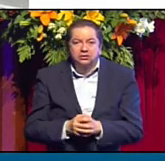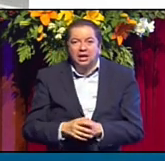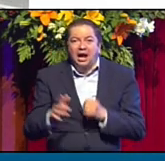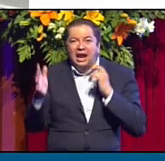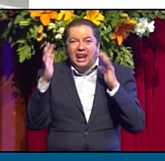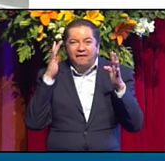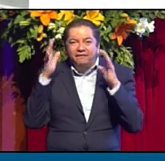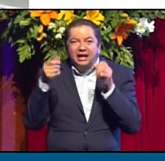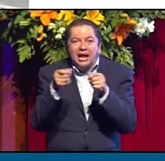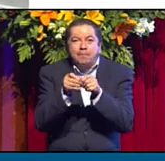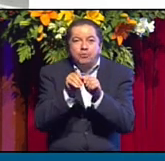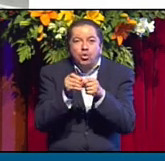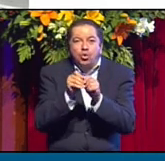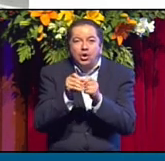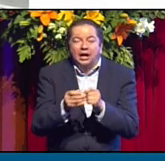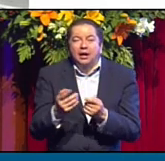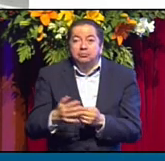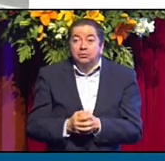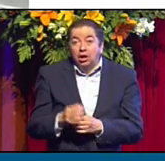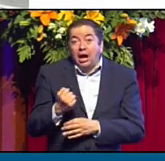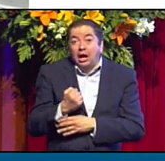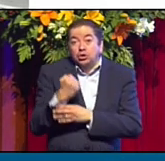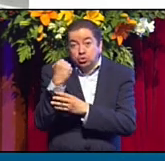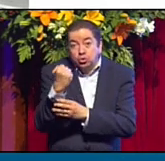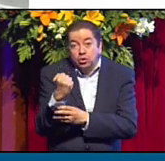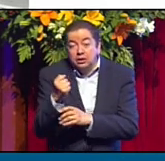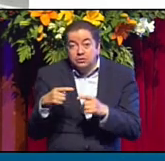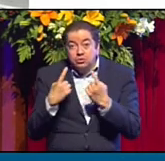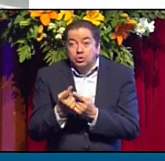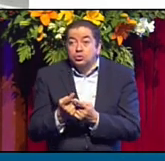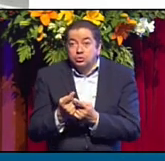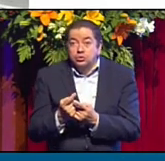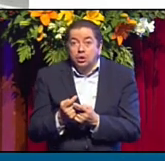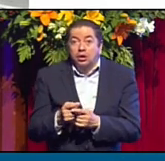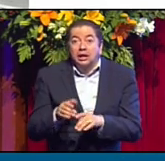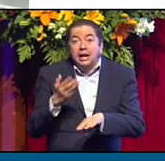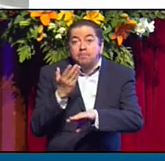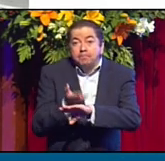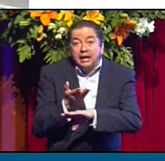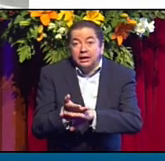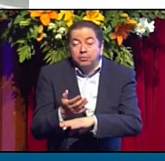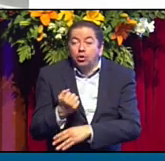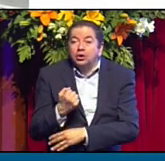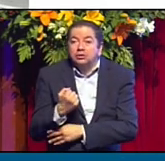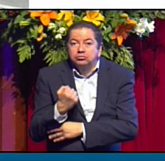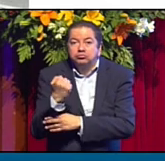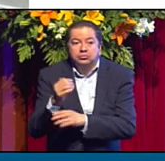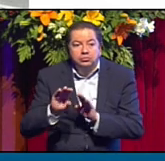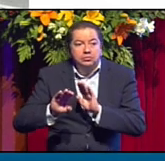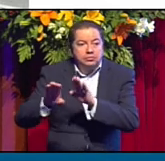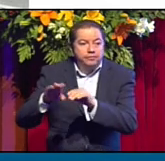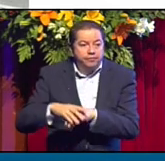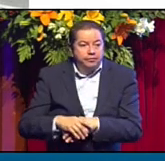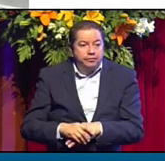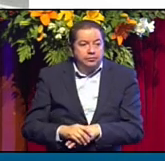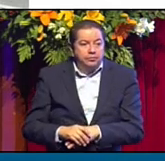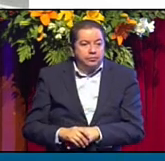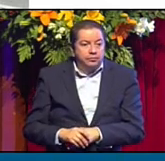Pulgas muchas veces tampoco. Pero otras veces ayudan, otras veces los pedimos, otras veces les pedimos que vayan. Entonces,